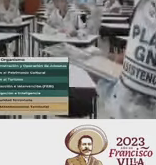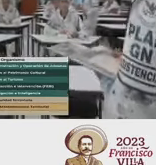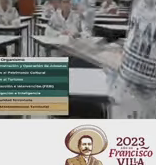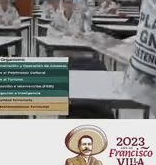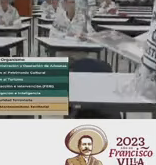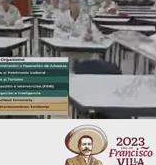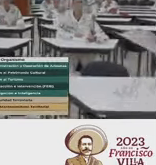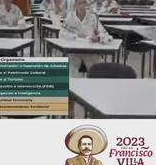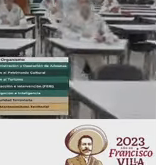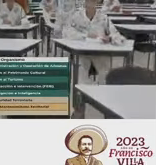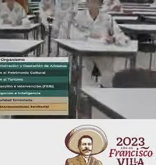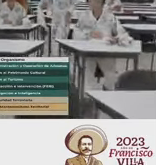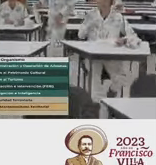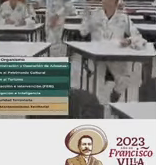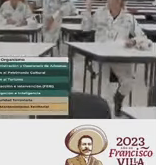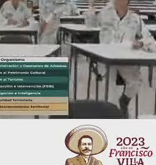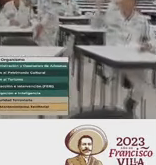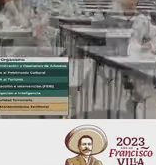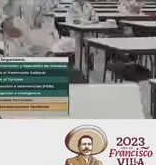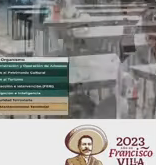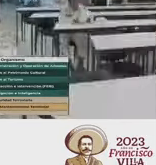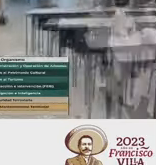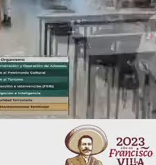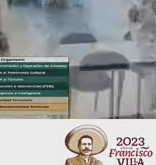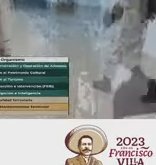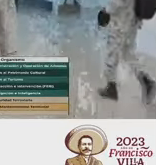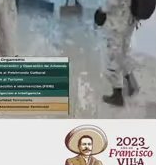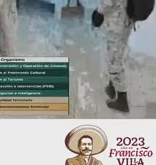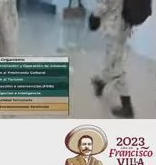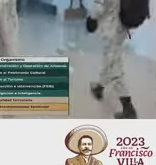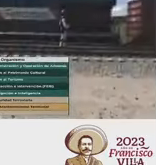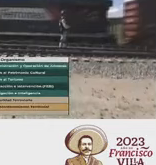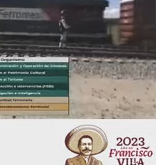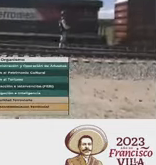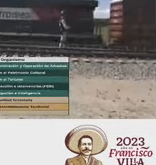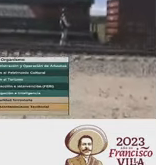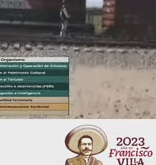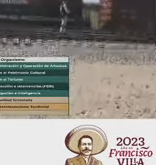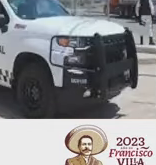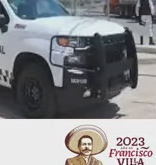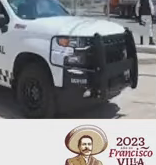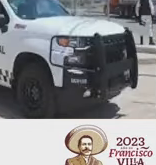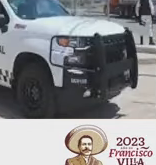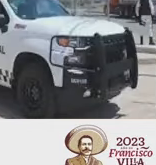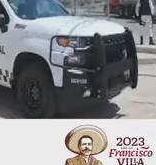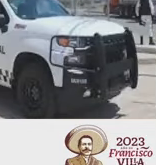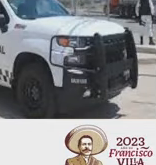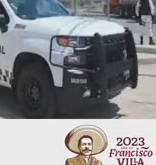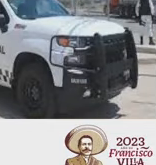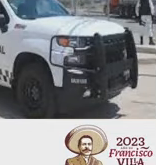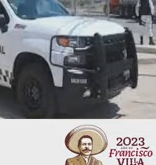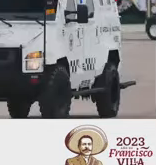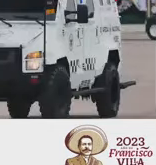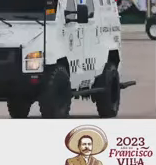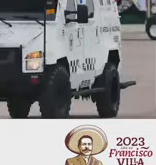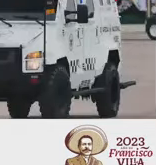Turismo. Este batallón está en Quintana Roo, cuidando toda la parte turística, pero también